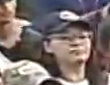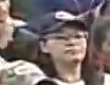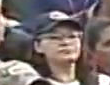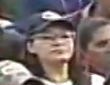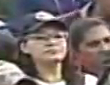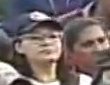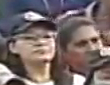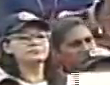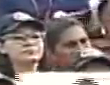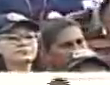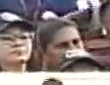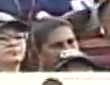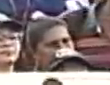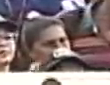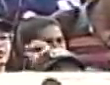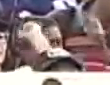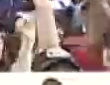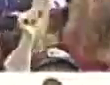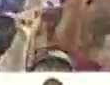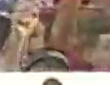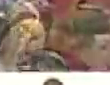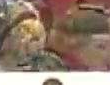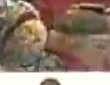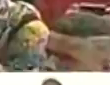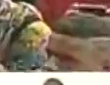que viva la juventud de la patria.